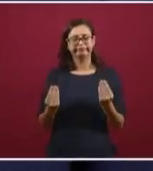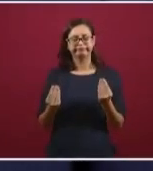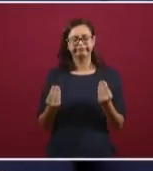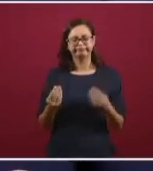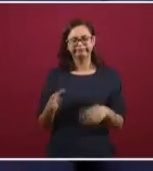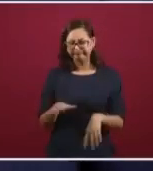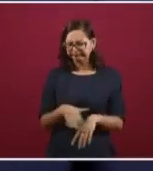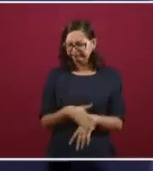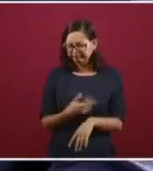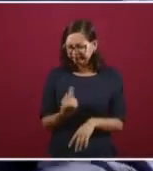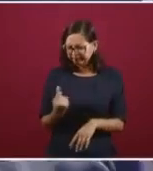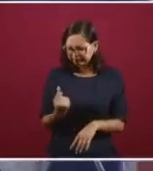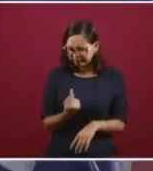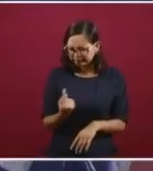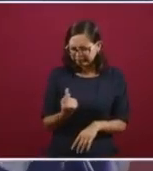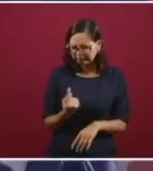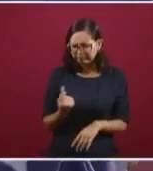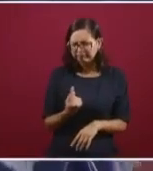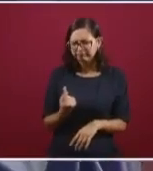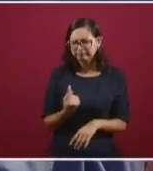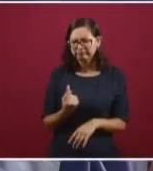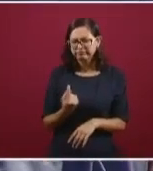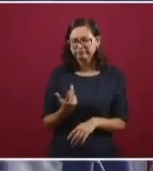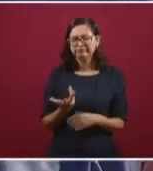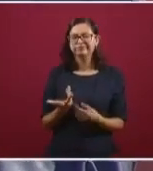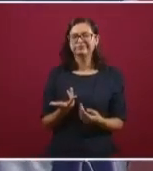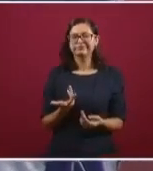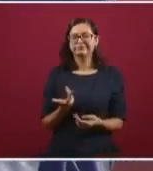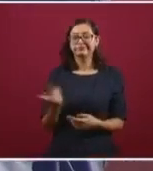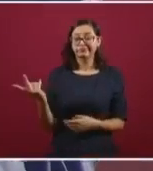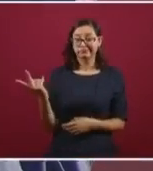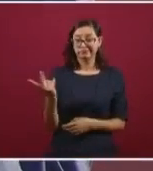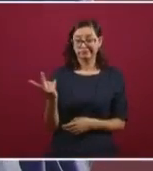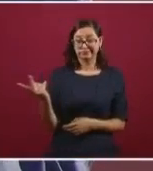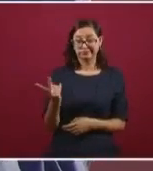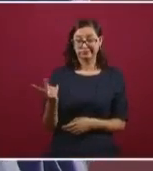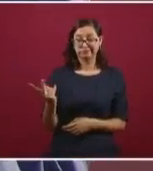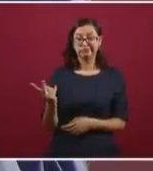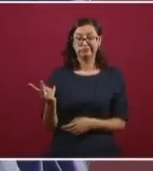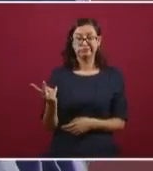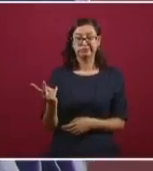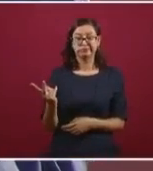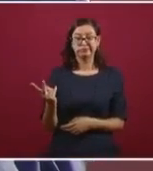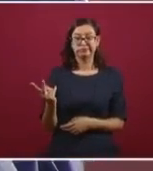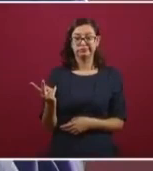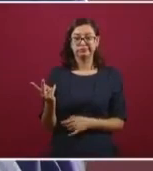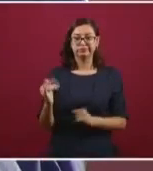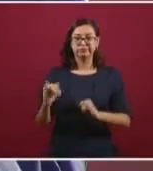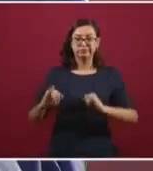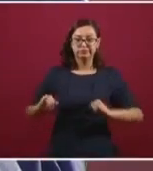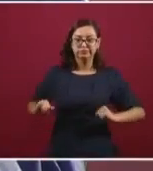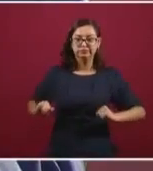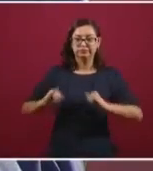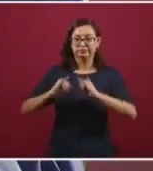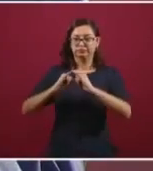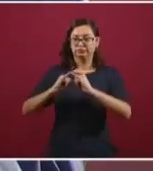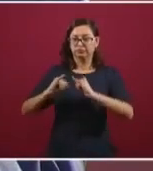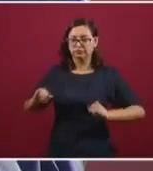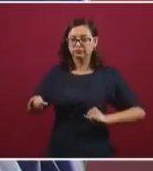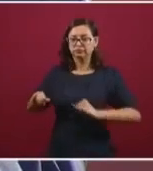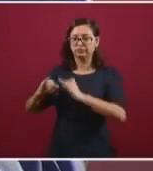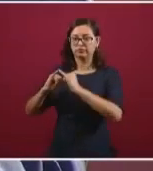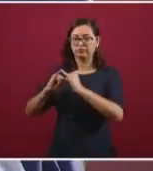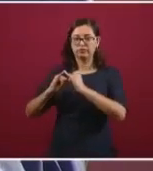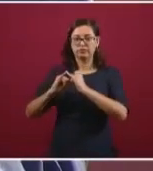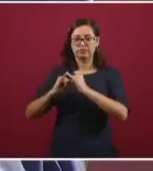porque son instituciones que no